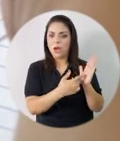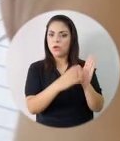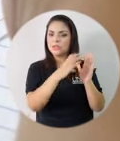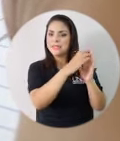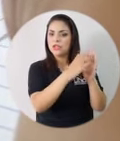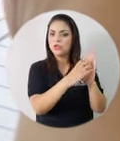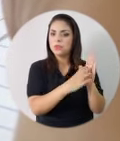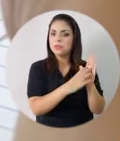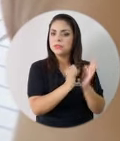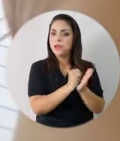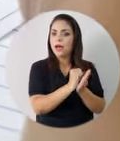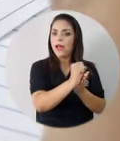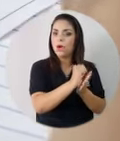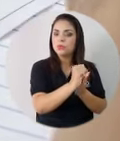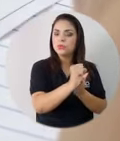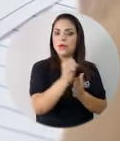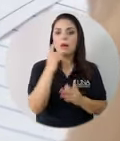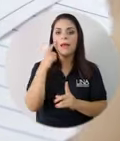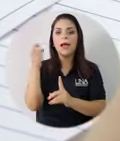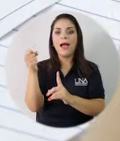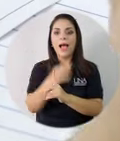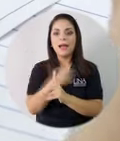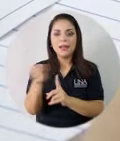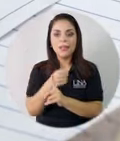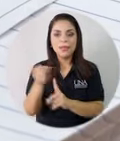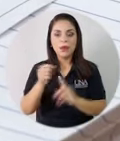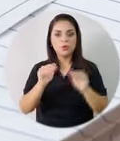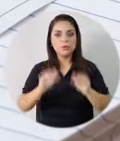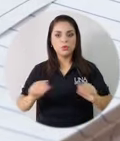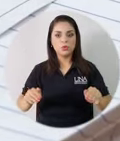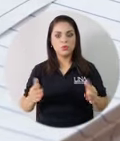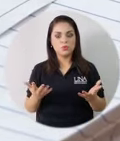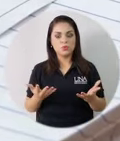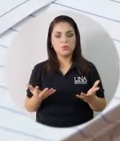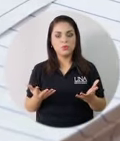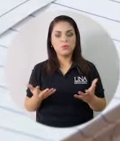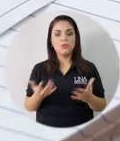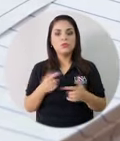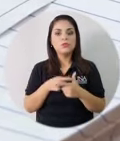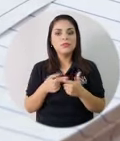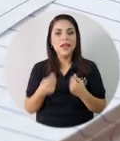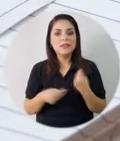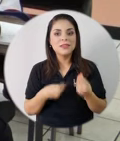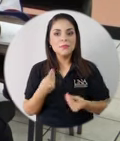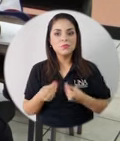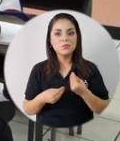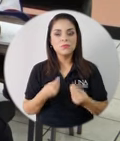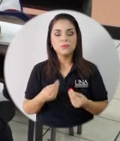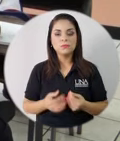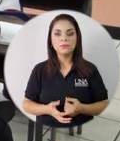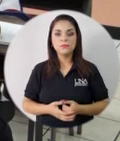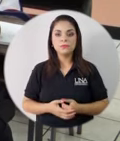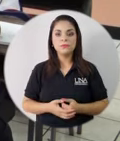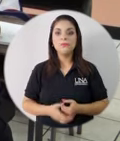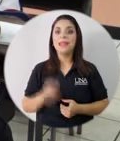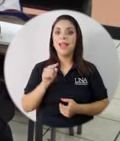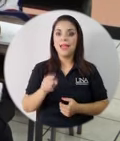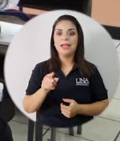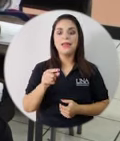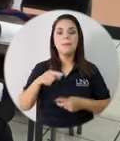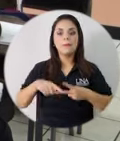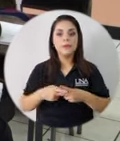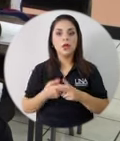para agredir a sus hijos e hijas. ¿Qué hacemos? Entonces ahí se fue generando la